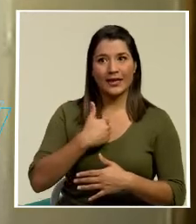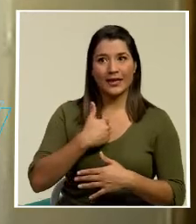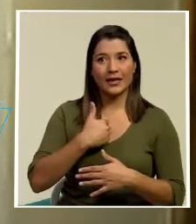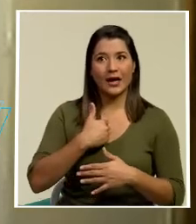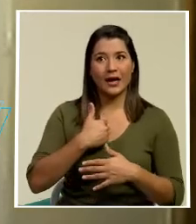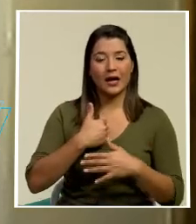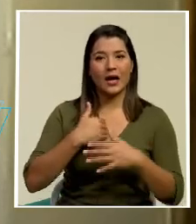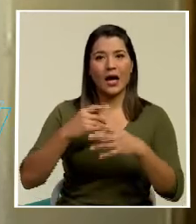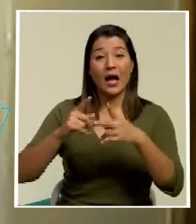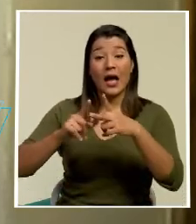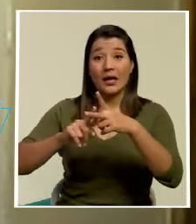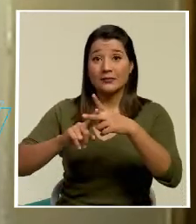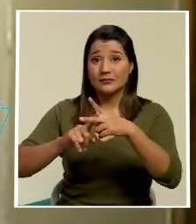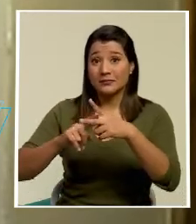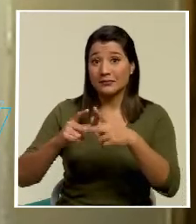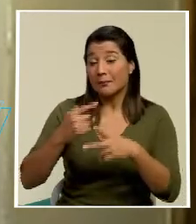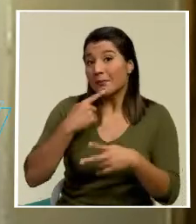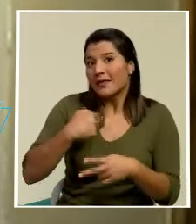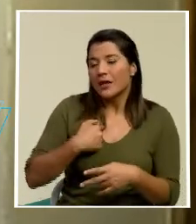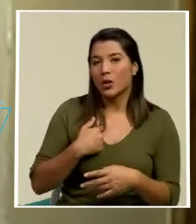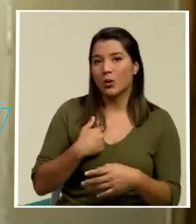que si yo lo podía